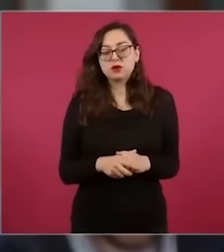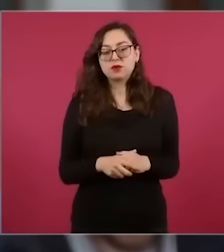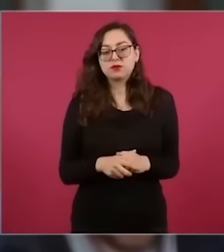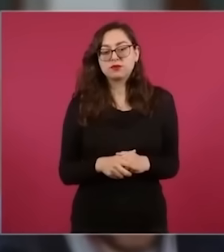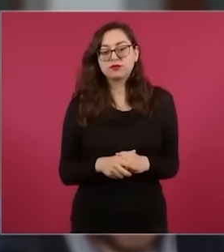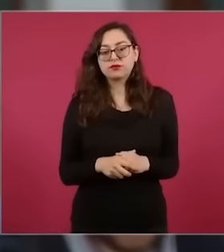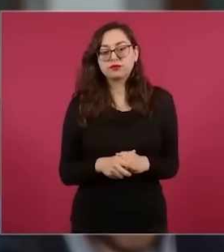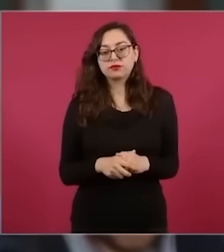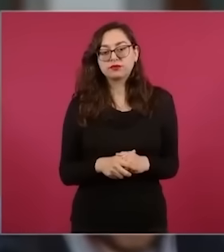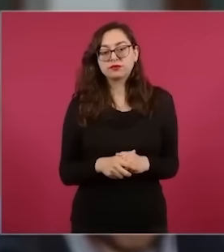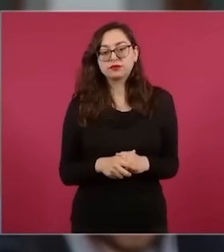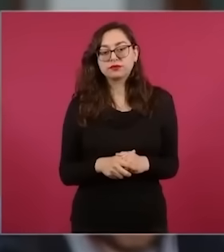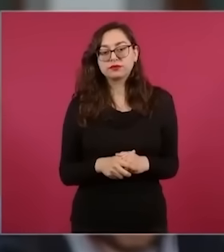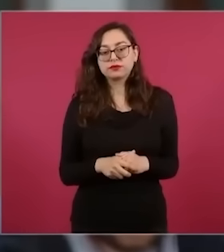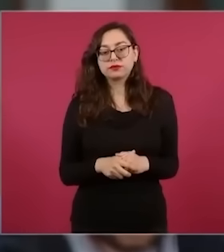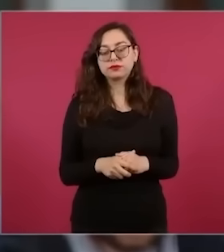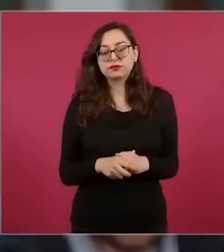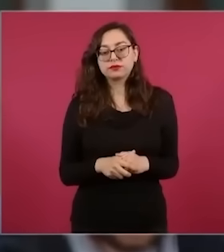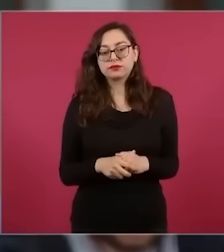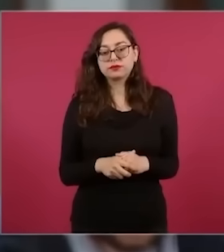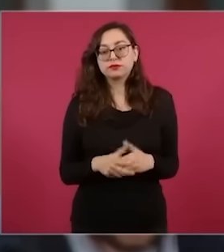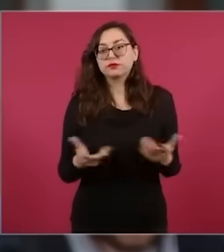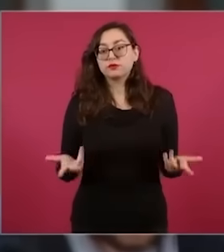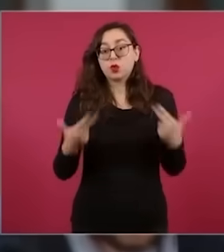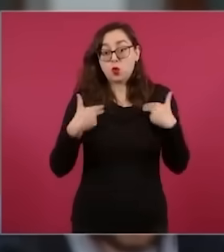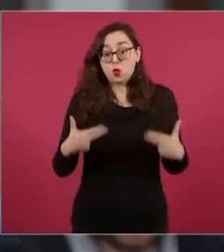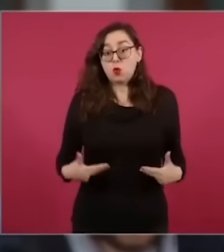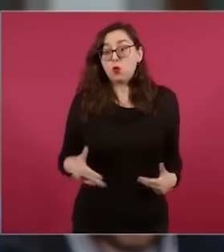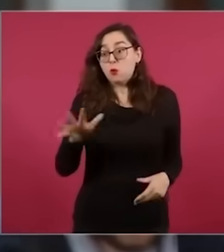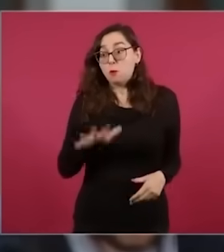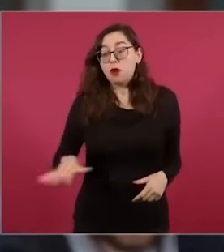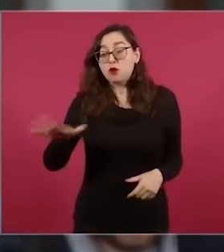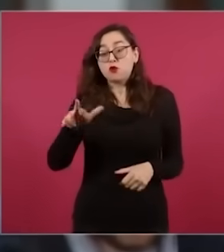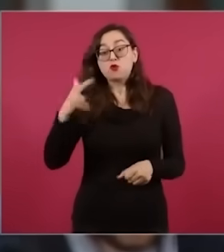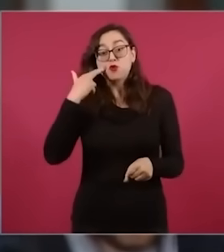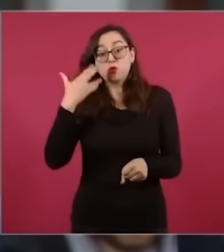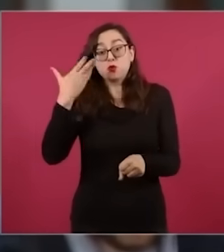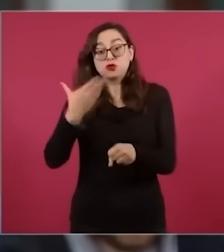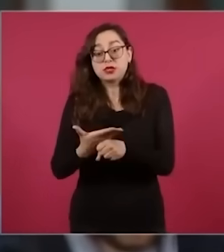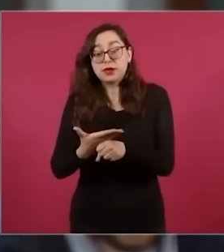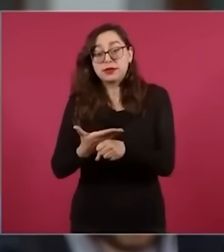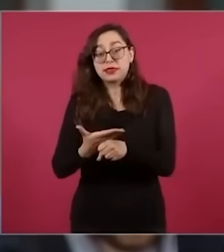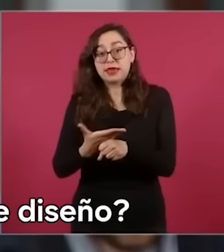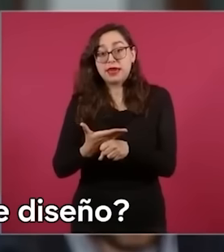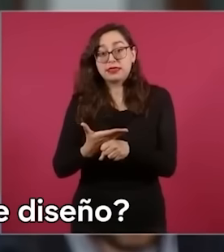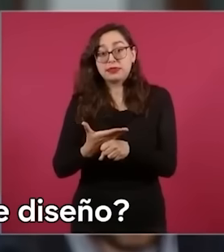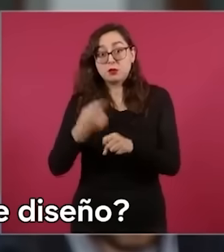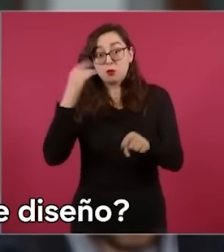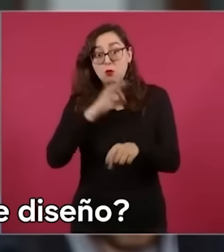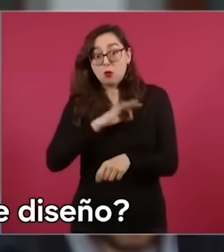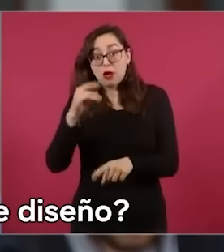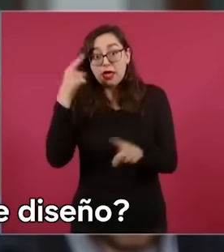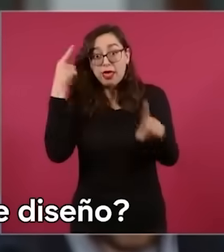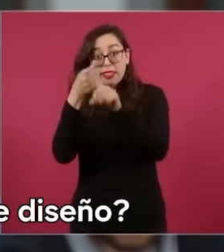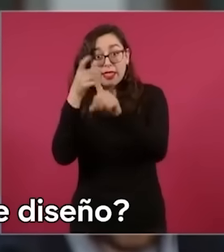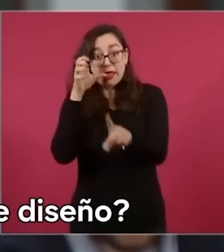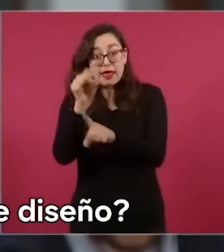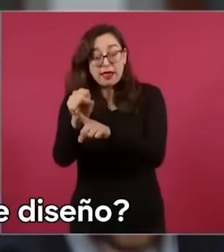papel de la responsabilidad humana en ese diseño? ¿Y